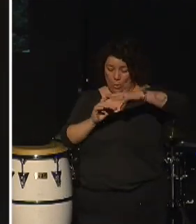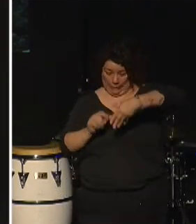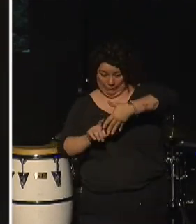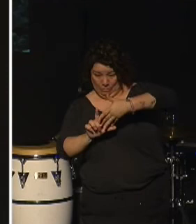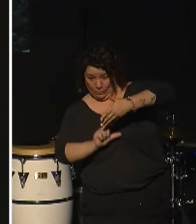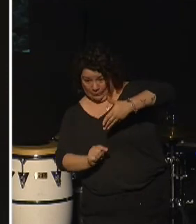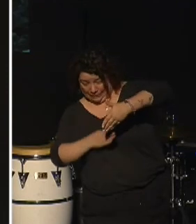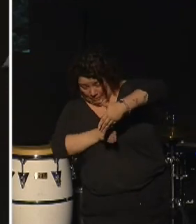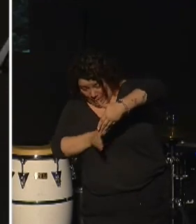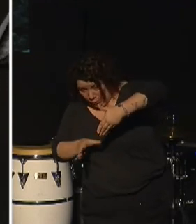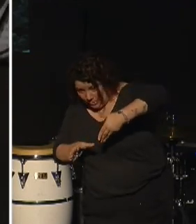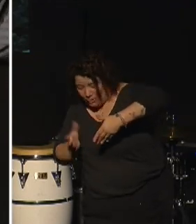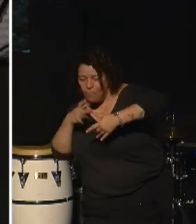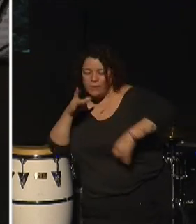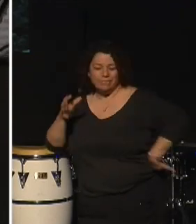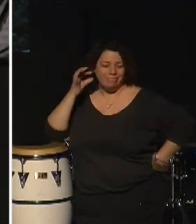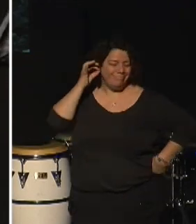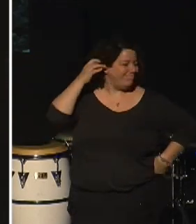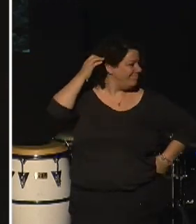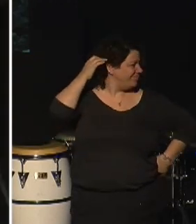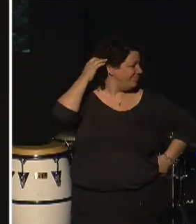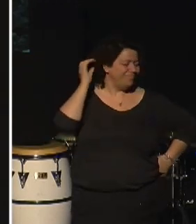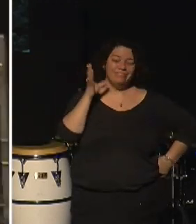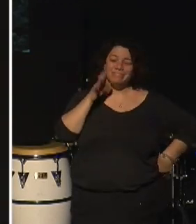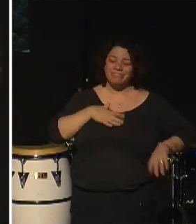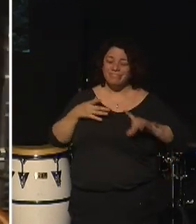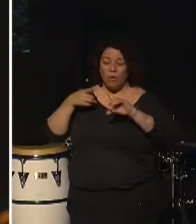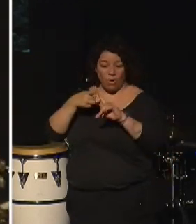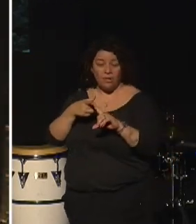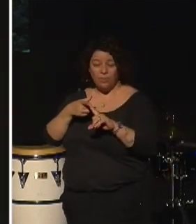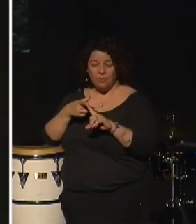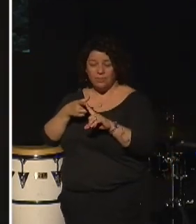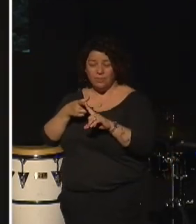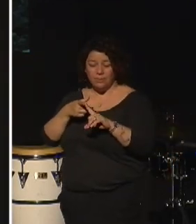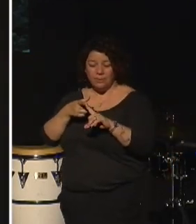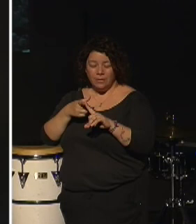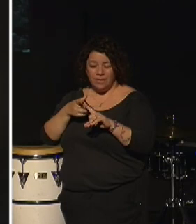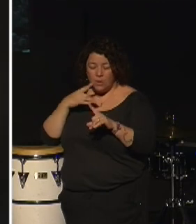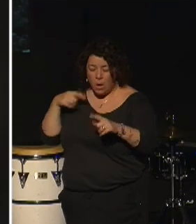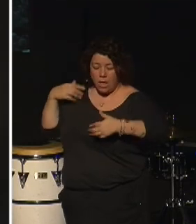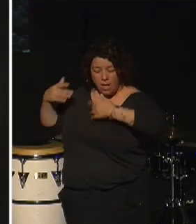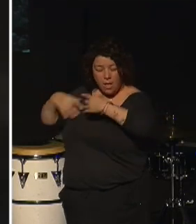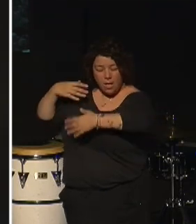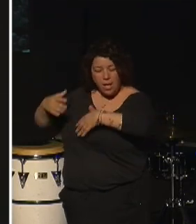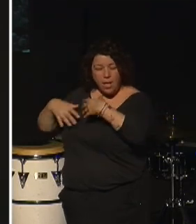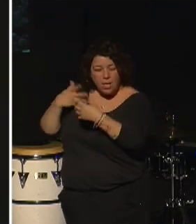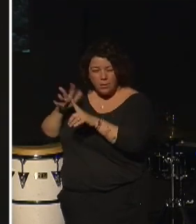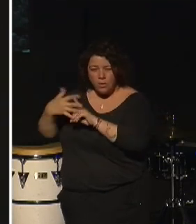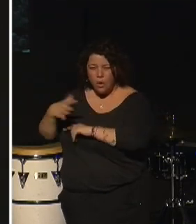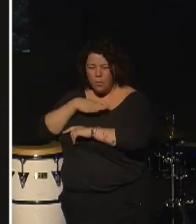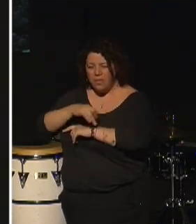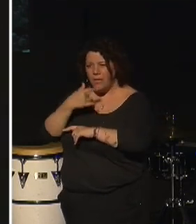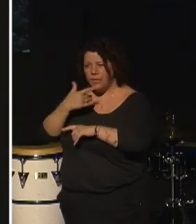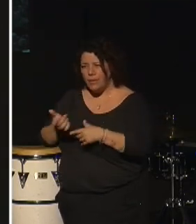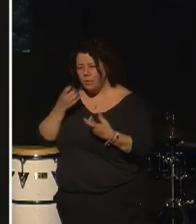así que yo me lo he puesto. Pero mi intención, después de todo lo que ha pasado, podría ser, oye, pues